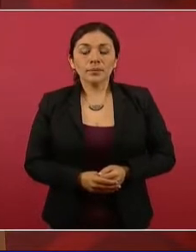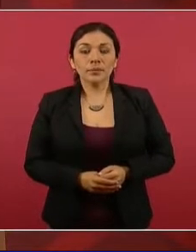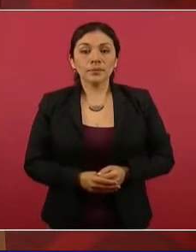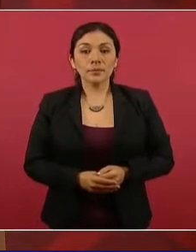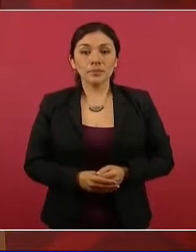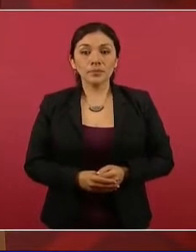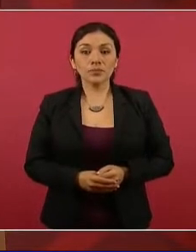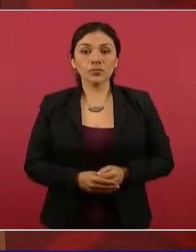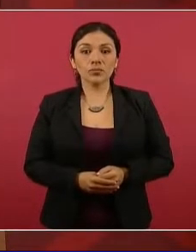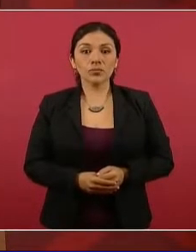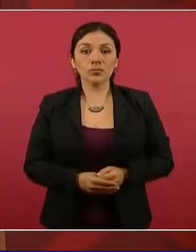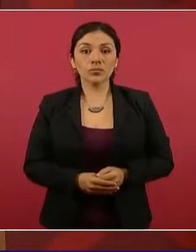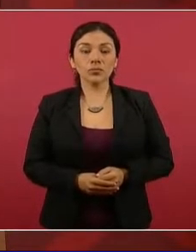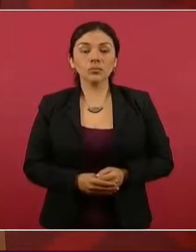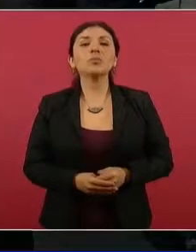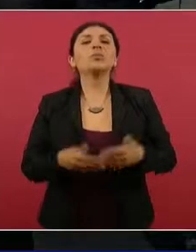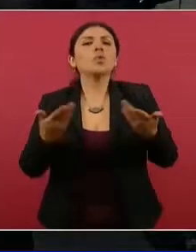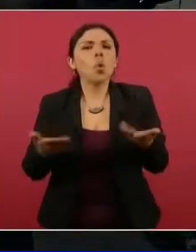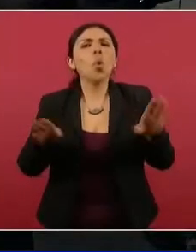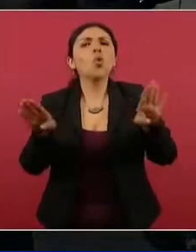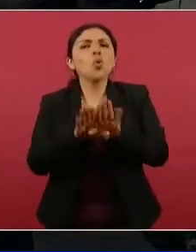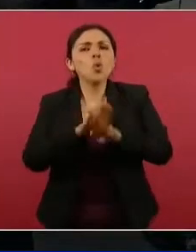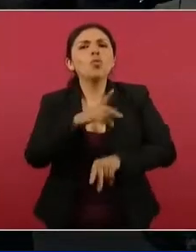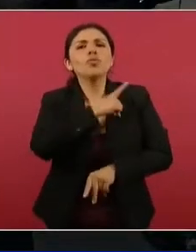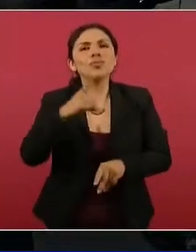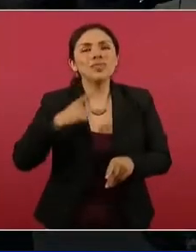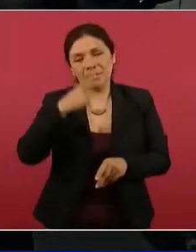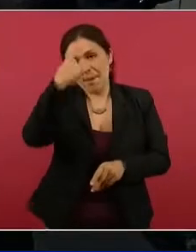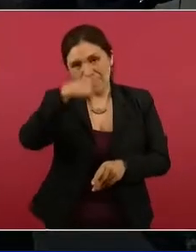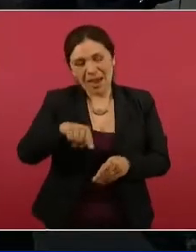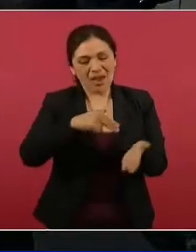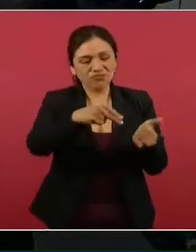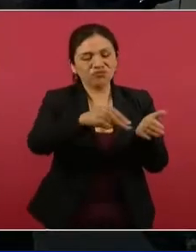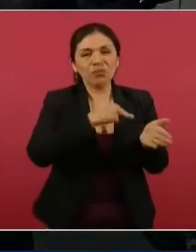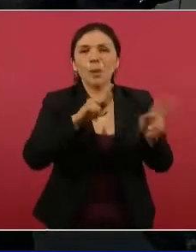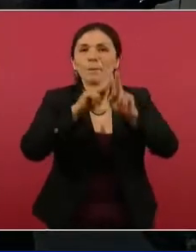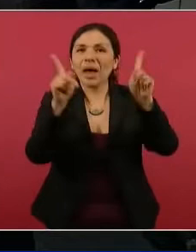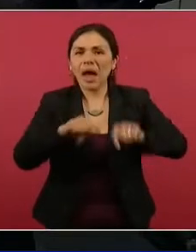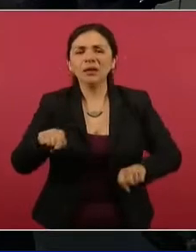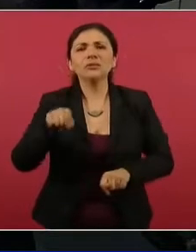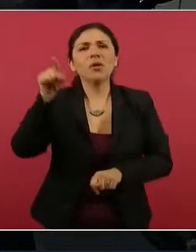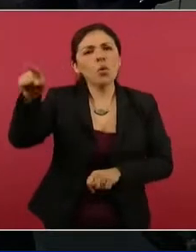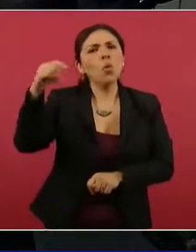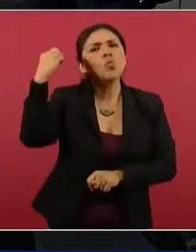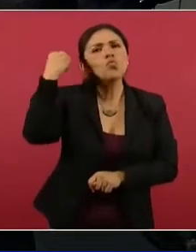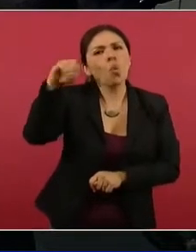¿Cómo se logran los acuerdos de paz en Oaxaca